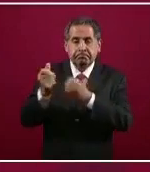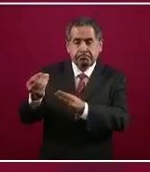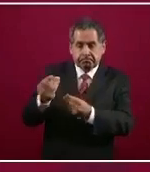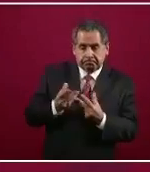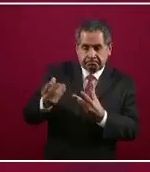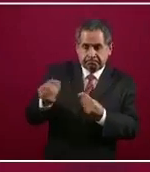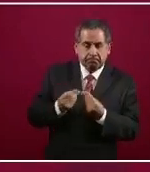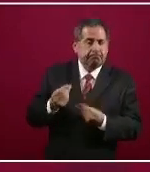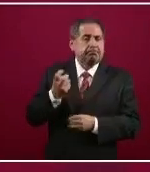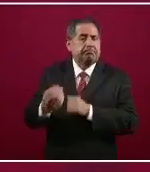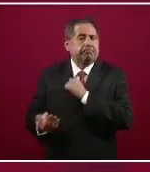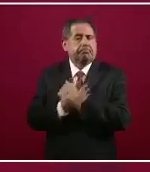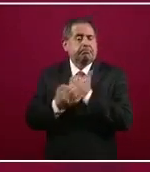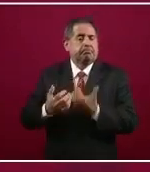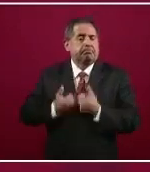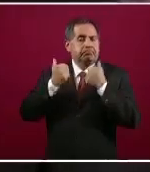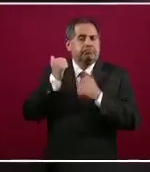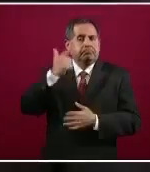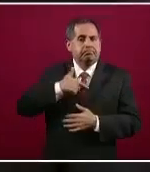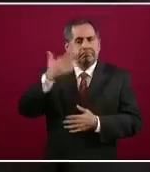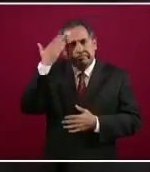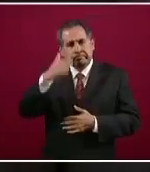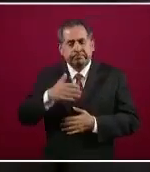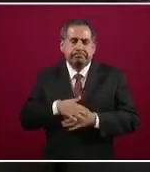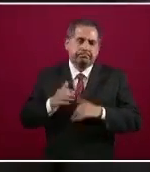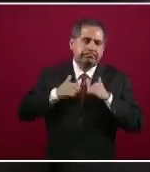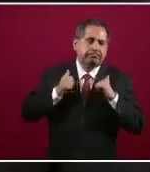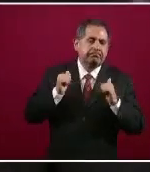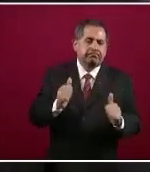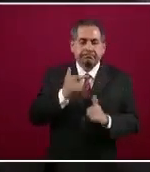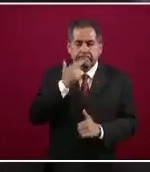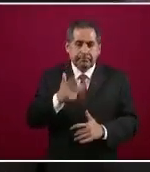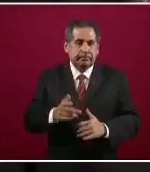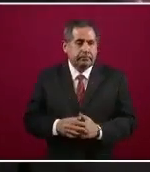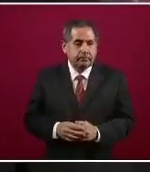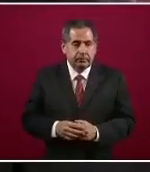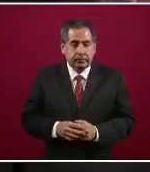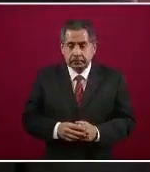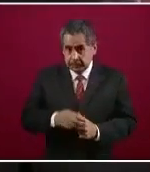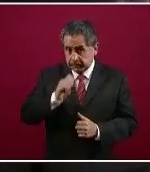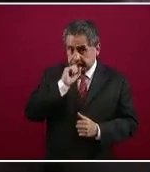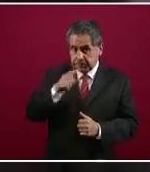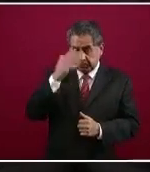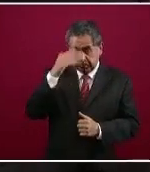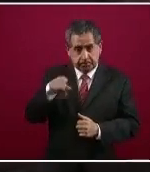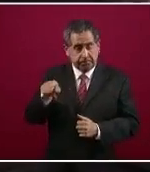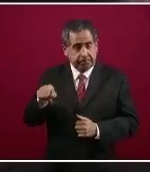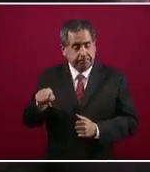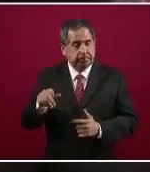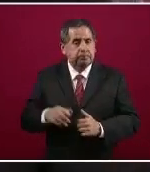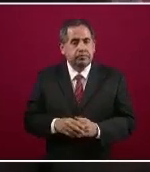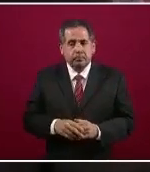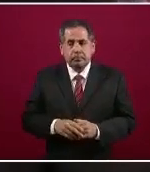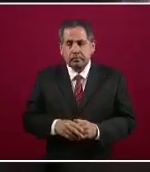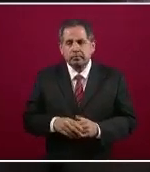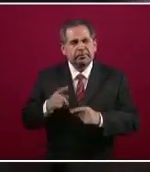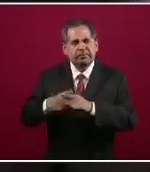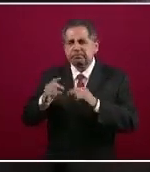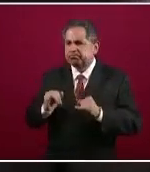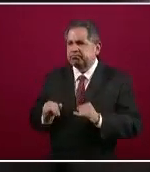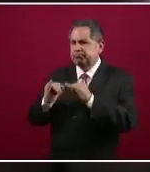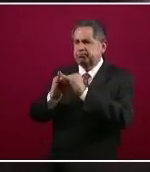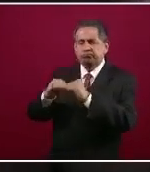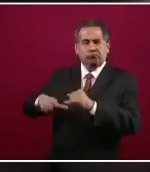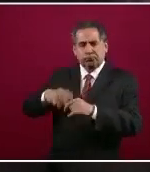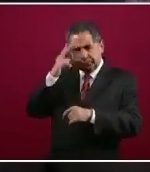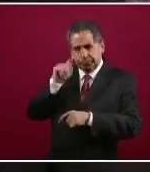información que nos permita reaccionar de manera inmediata. También, por supuesto, con todas estas instituciones del